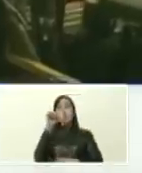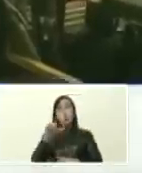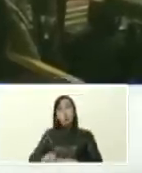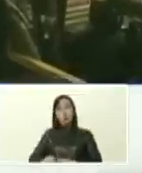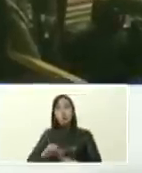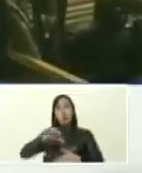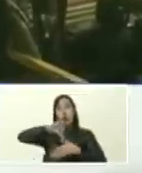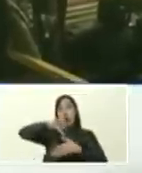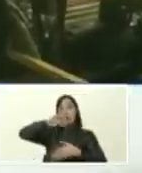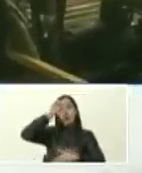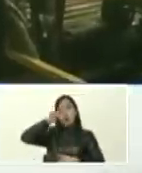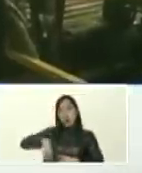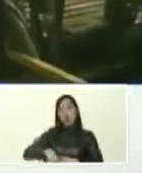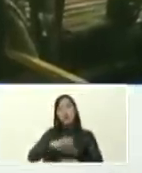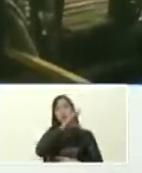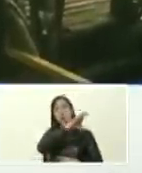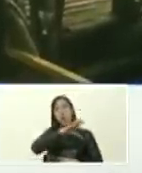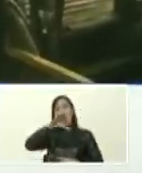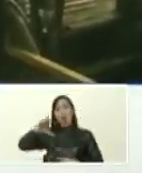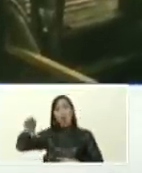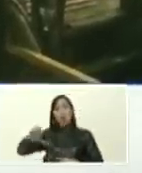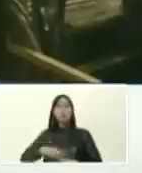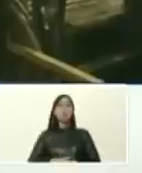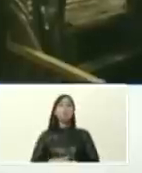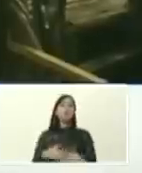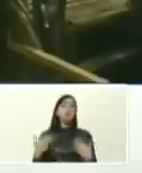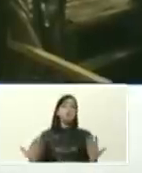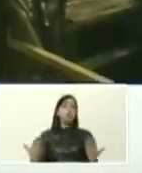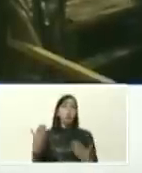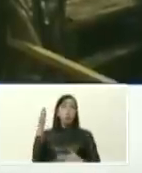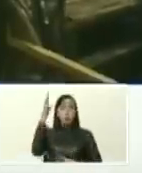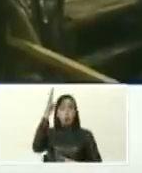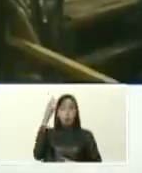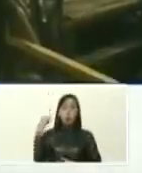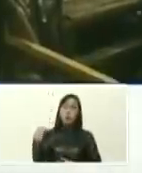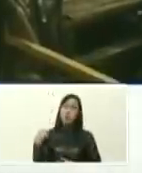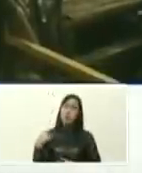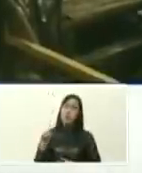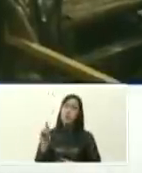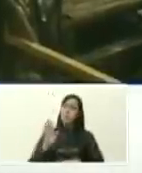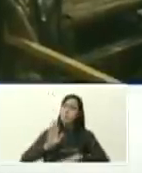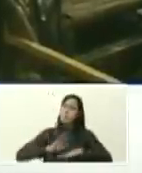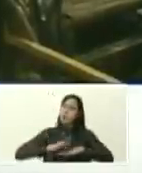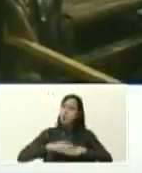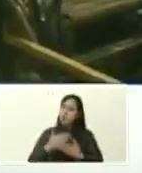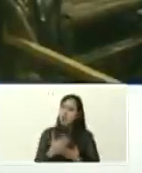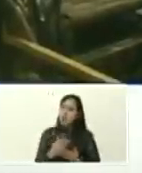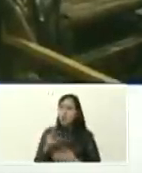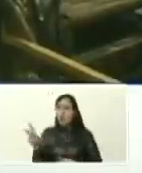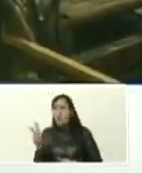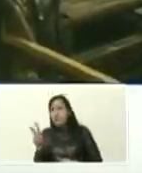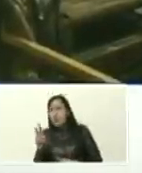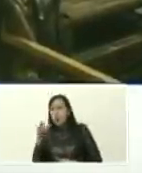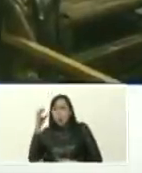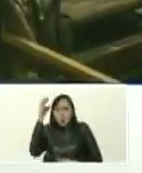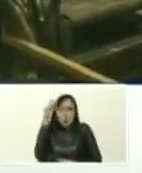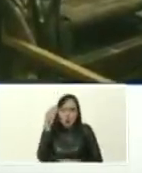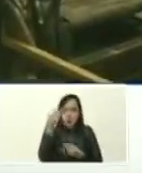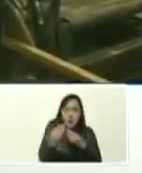el Caribe, y tienen conciencia. Mira, porque un país se construye con